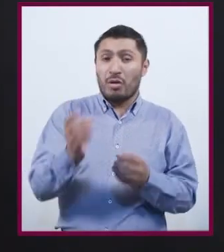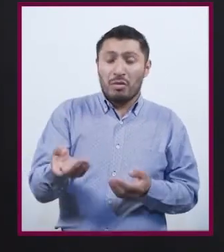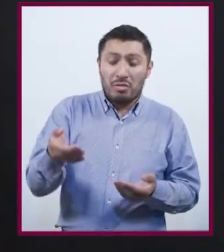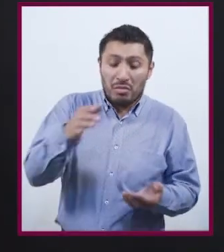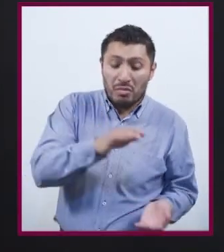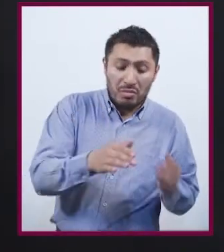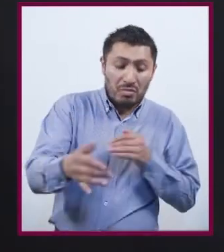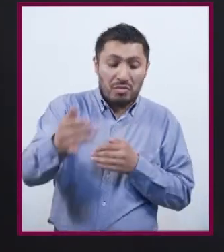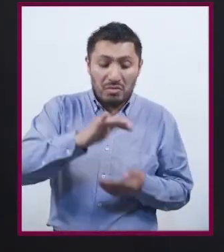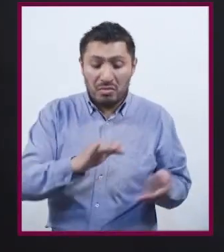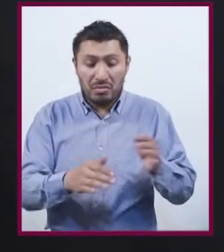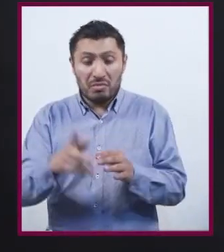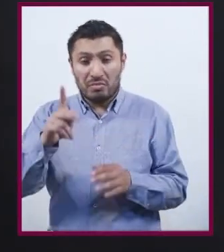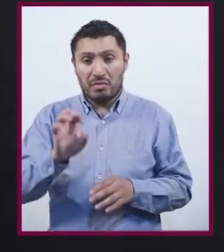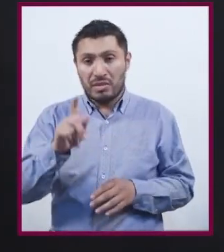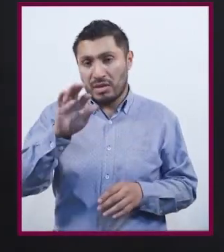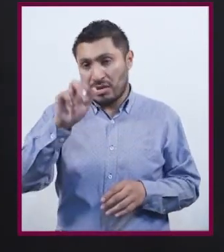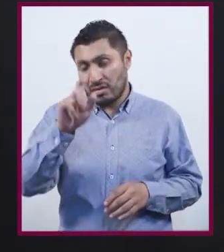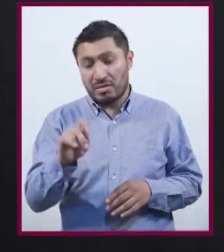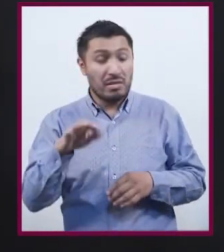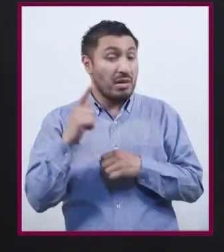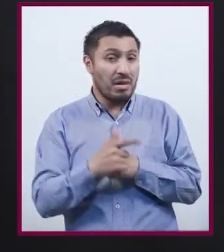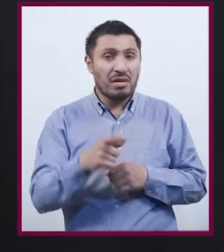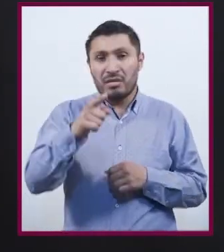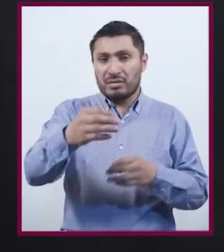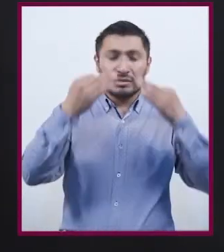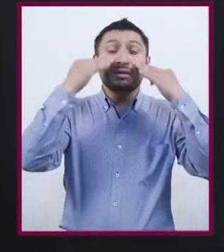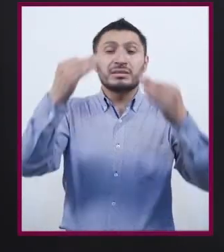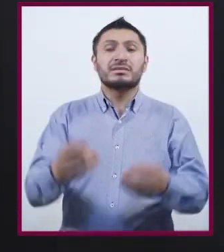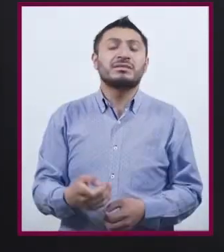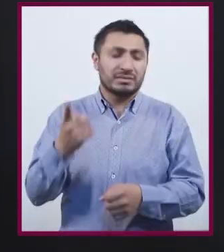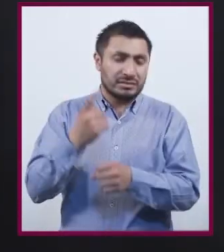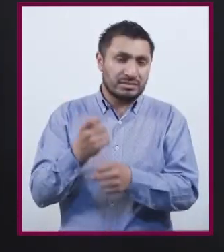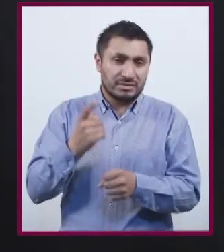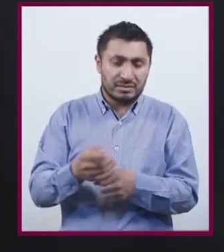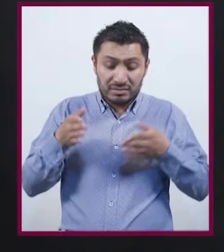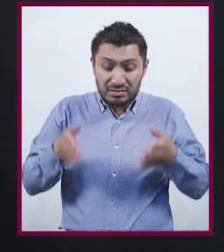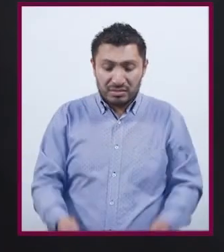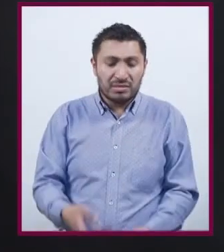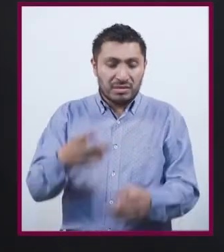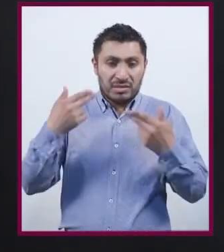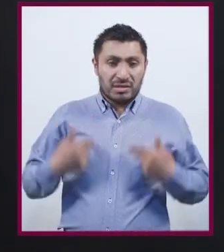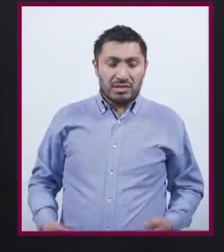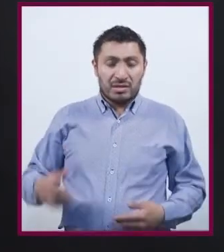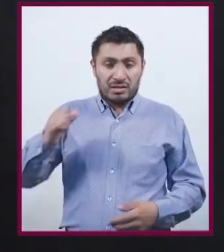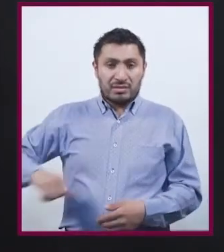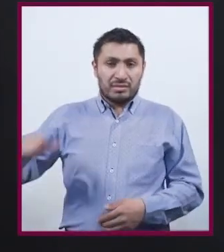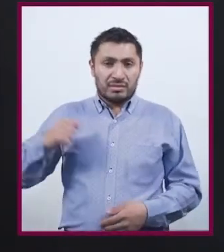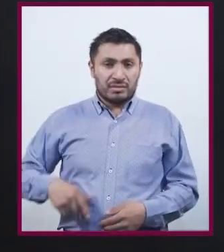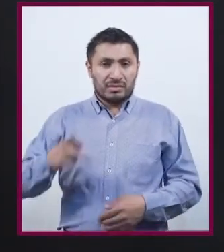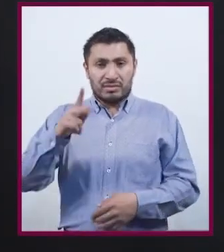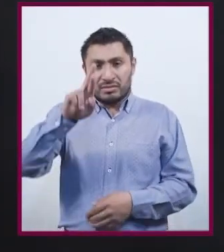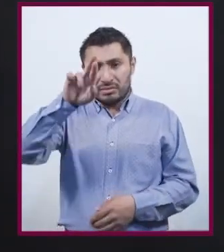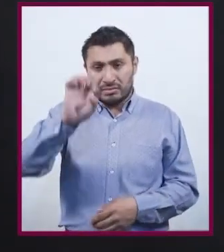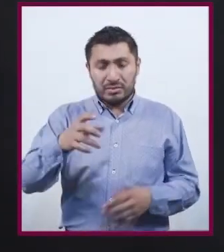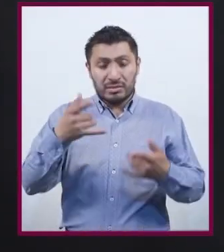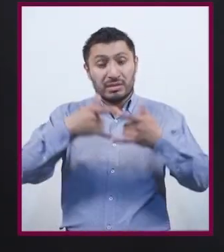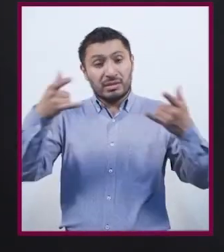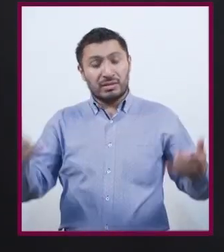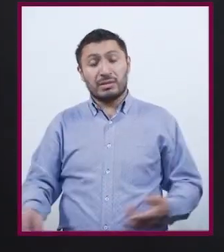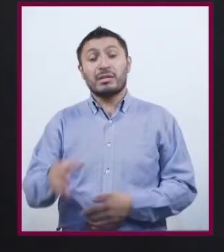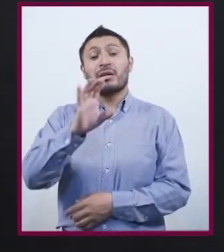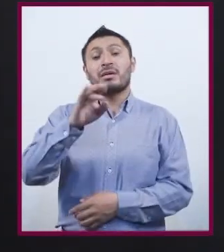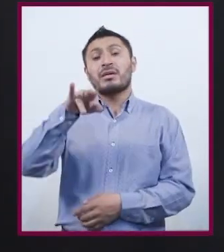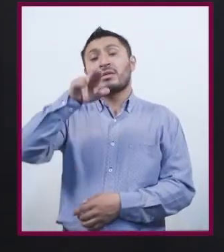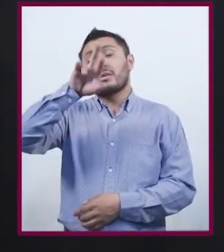un petate. Como has podido ver, los primeros enterramientos humanos se dieron en la época prehistórica. Y los cementerios que hoy en